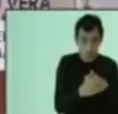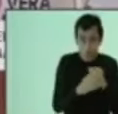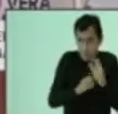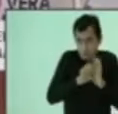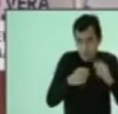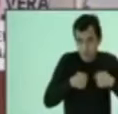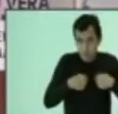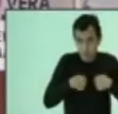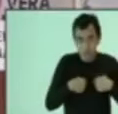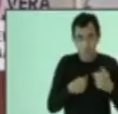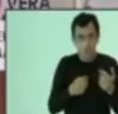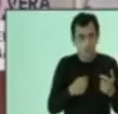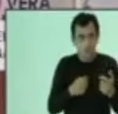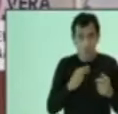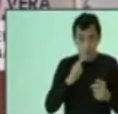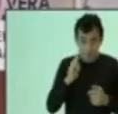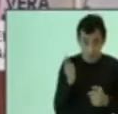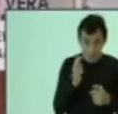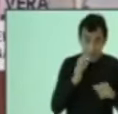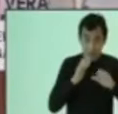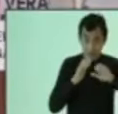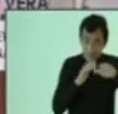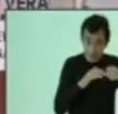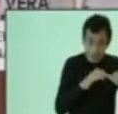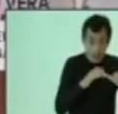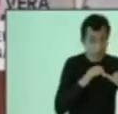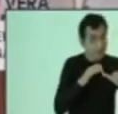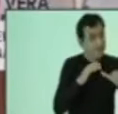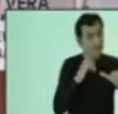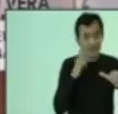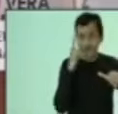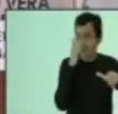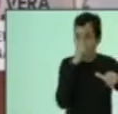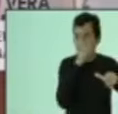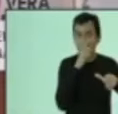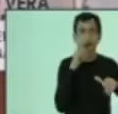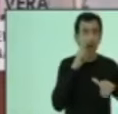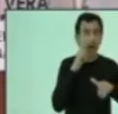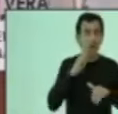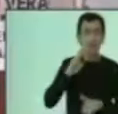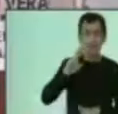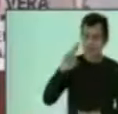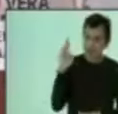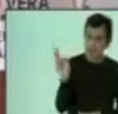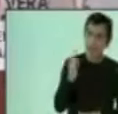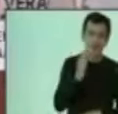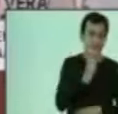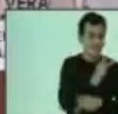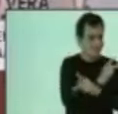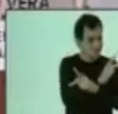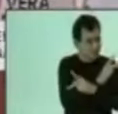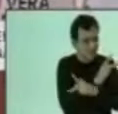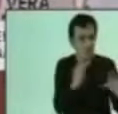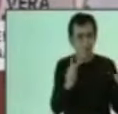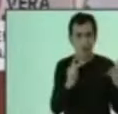la oportunidad de estar en una universidad. Vamos a gestionar una universidad para todos con las medidas y lineamientos